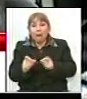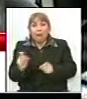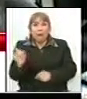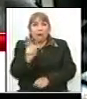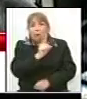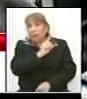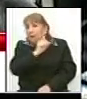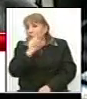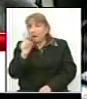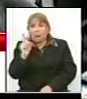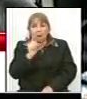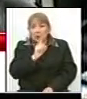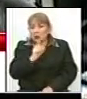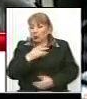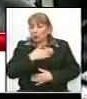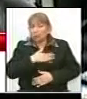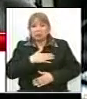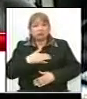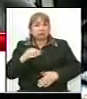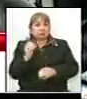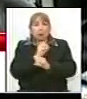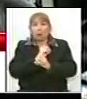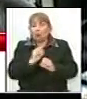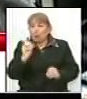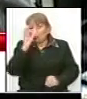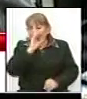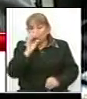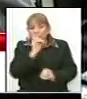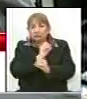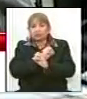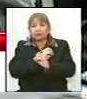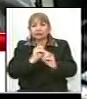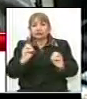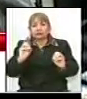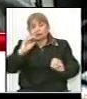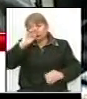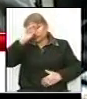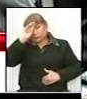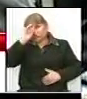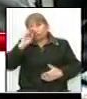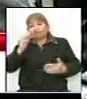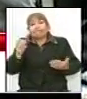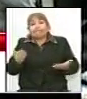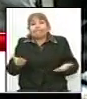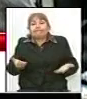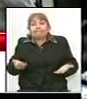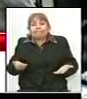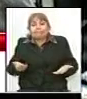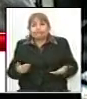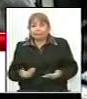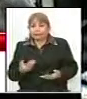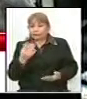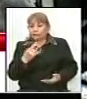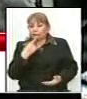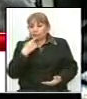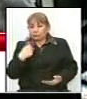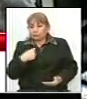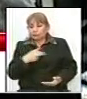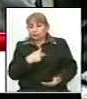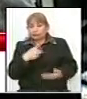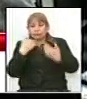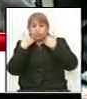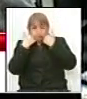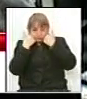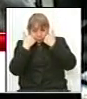no satisface, no busca ayuda cuando tiene problemas de salud. Como servidores de salud, esto nos debería dar